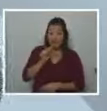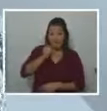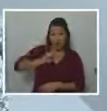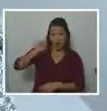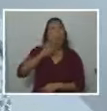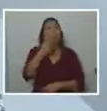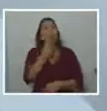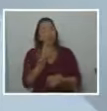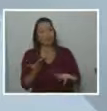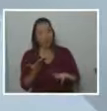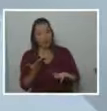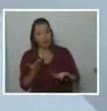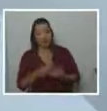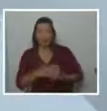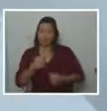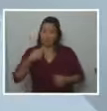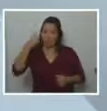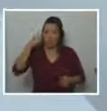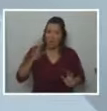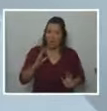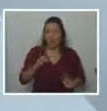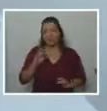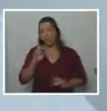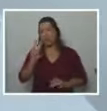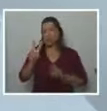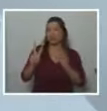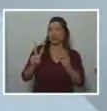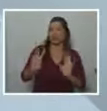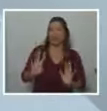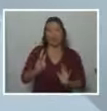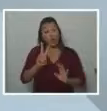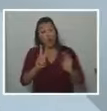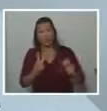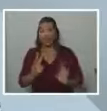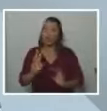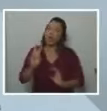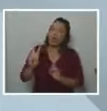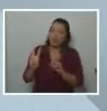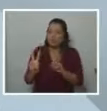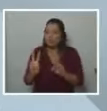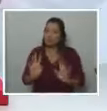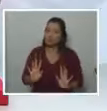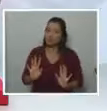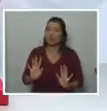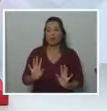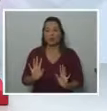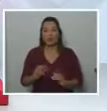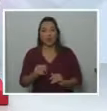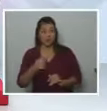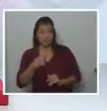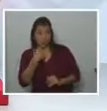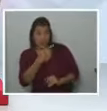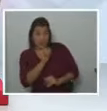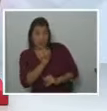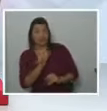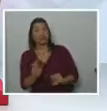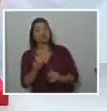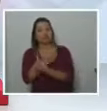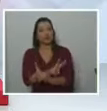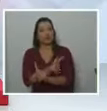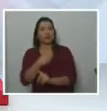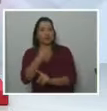partido mañana? Yo pongo un 2-0. Un 2-0. 2-1 dándole, ¿verdad? Mucho. 2-1, el marcador que dije yo, pero al revés lo